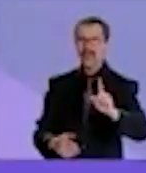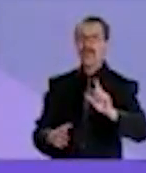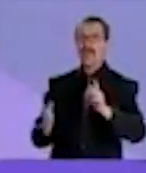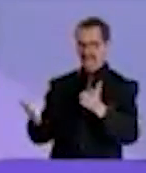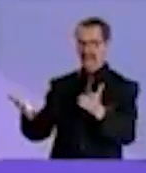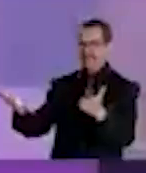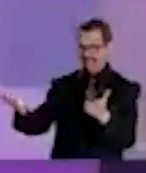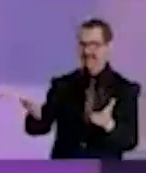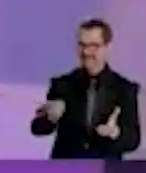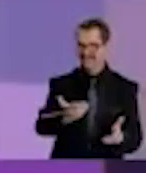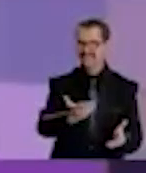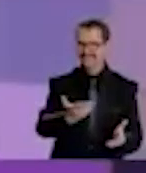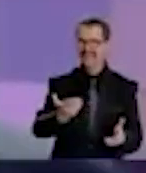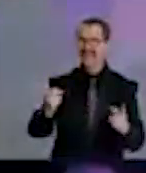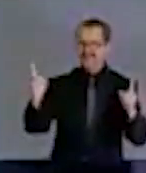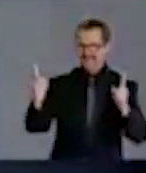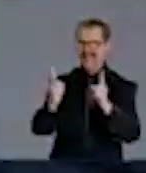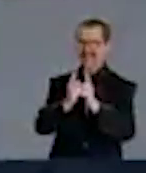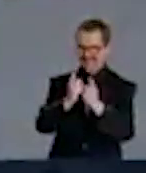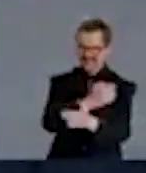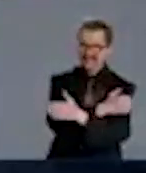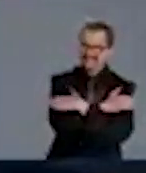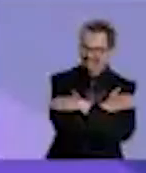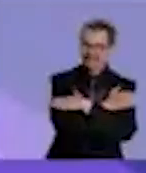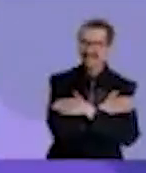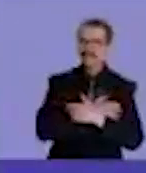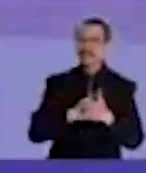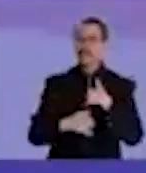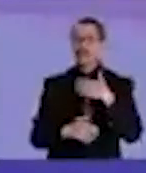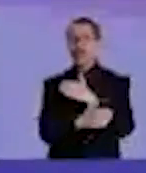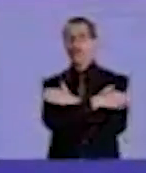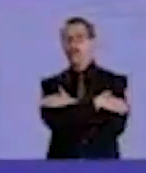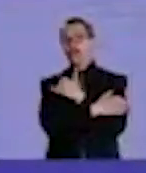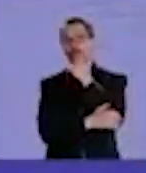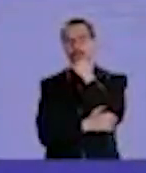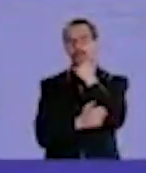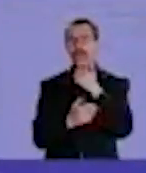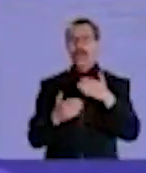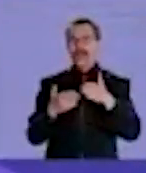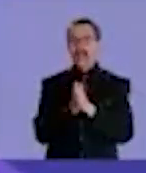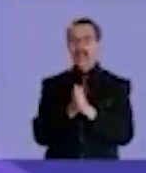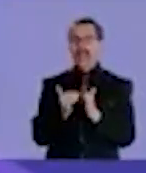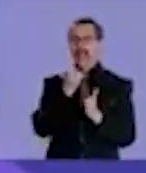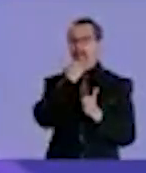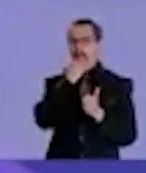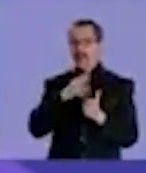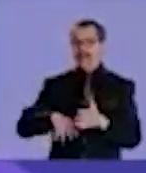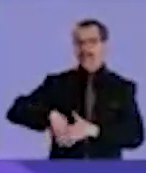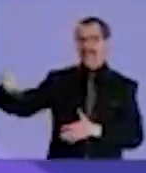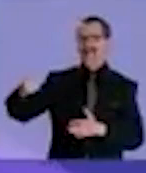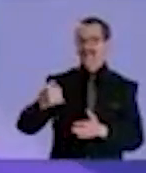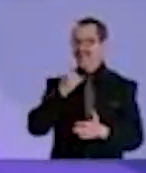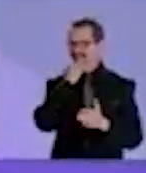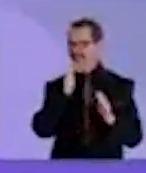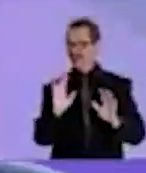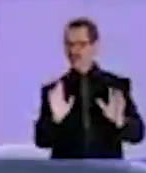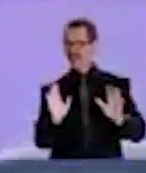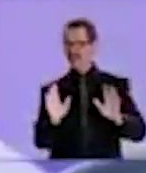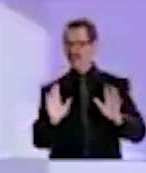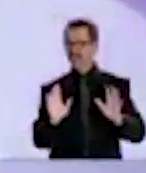claro claro y entonces la parte importante es que